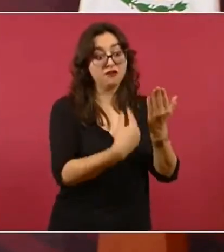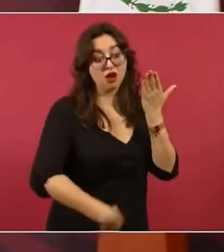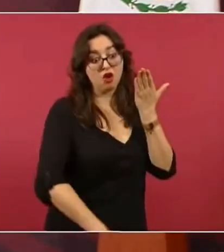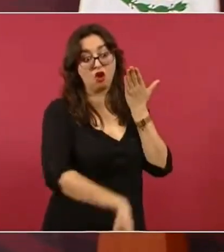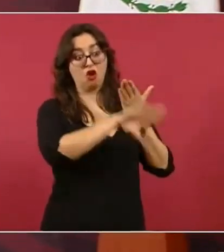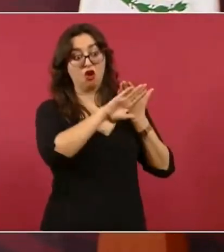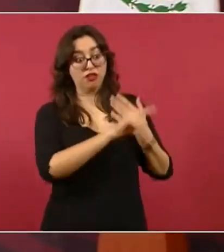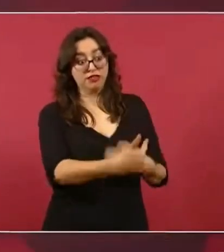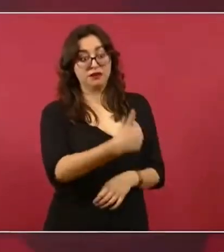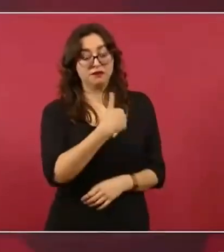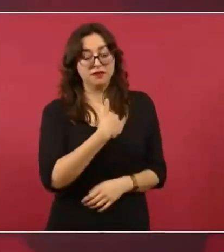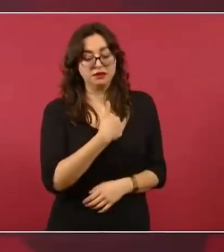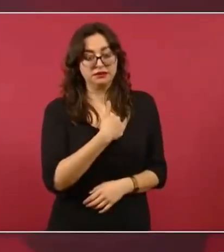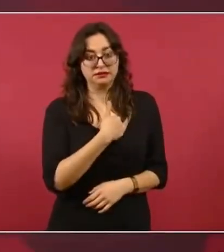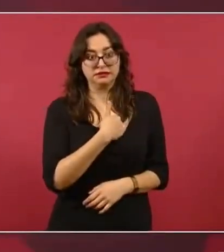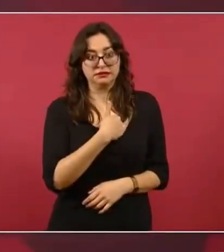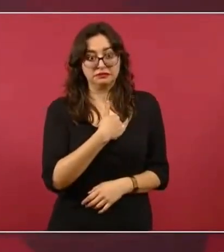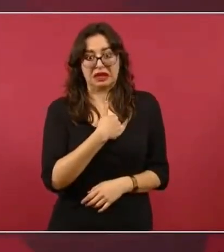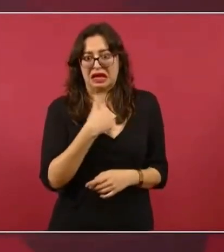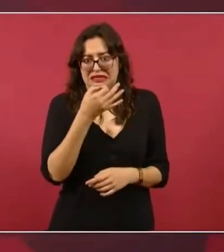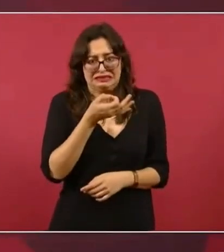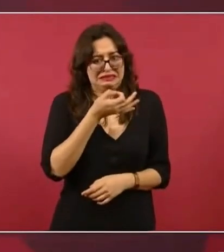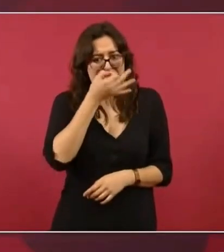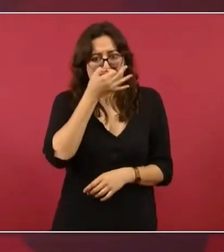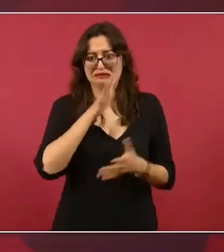que es mucha pieza.